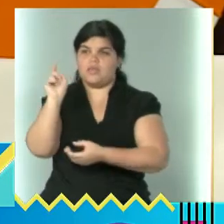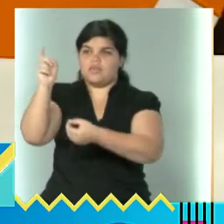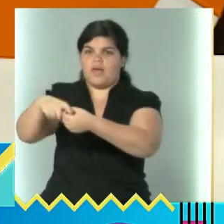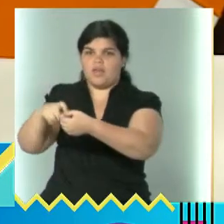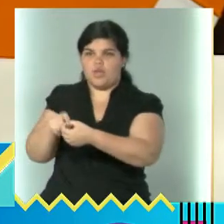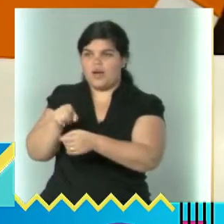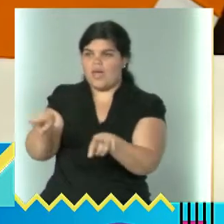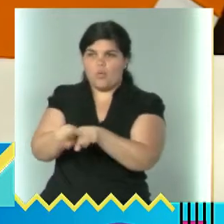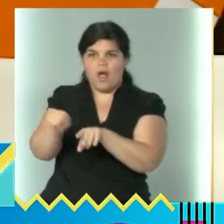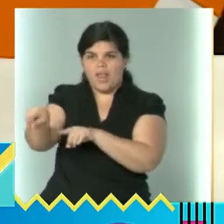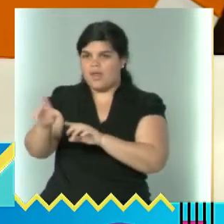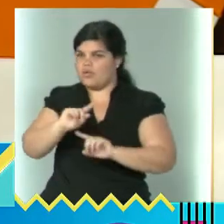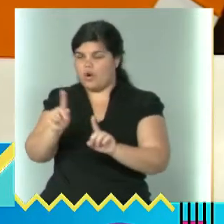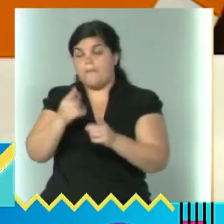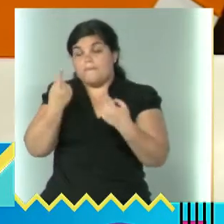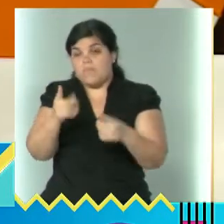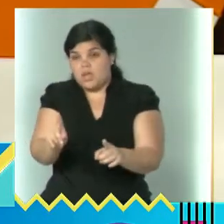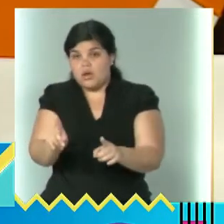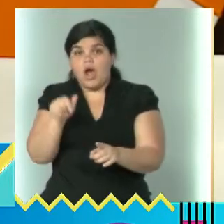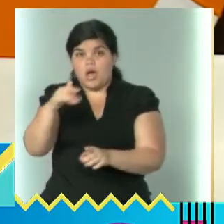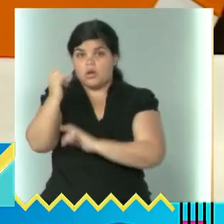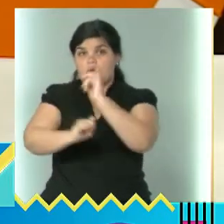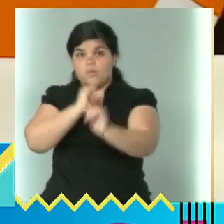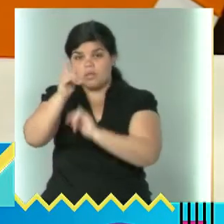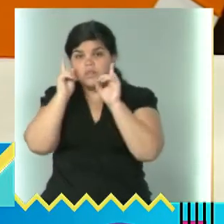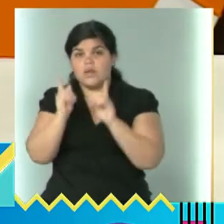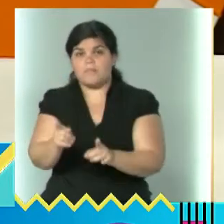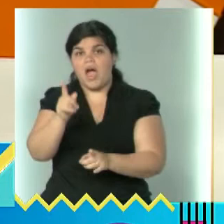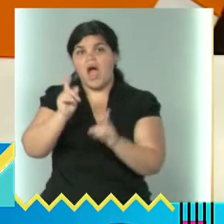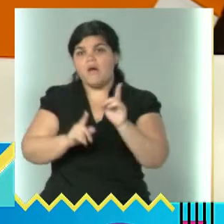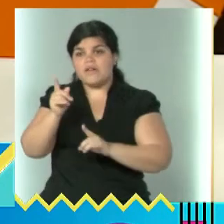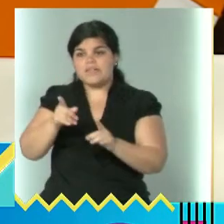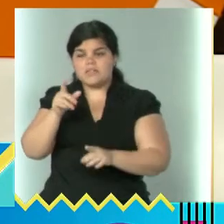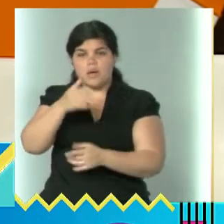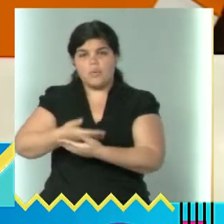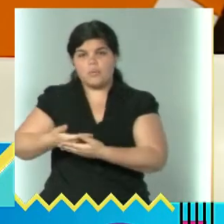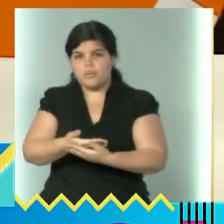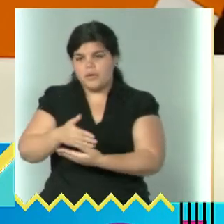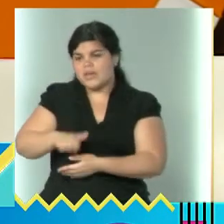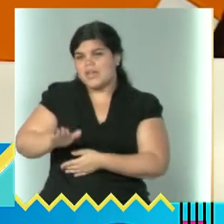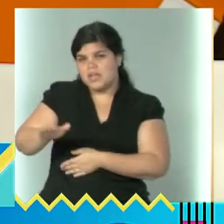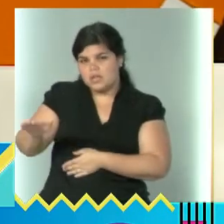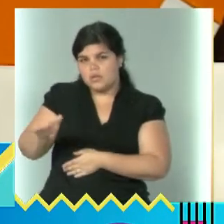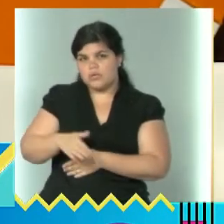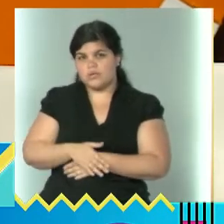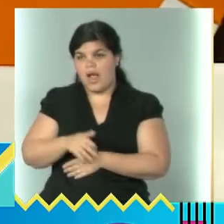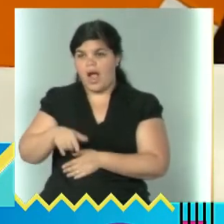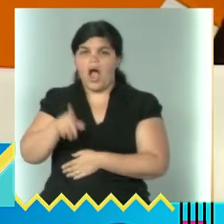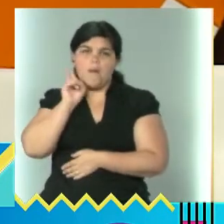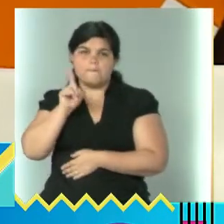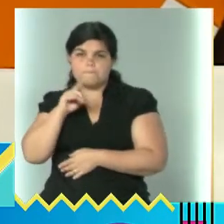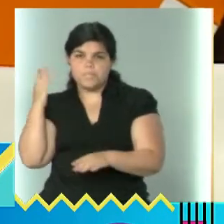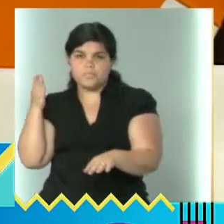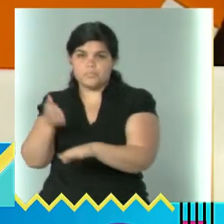Pero me parece que ahí está un poco lo que hablaba recién, del hecho de que los chicos se introducen a las redes sociales, en este caso lo introducen a las redes